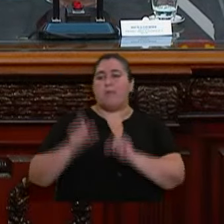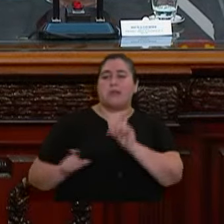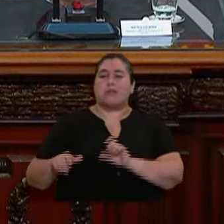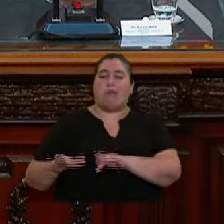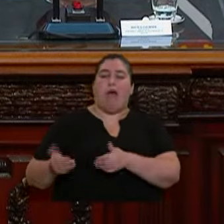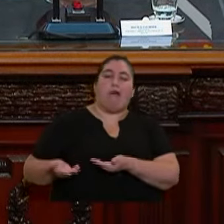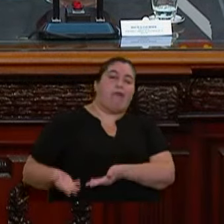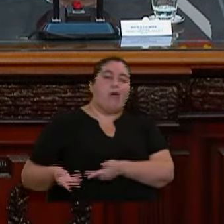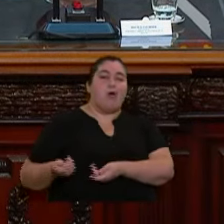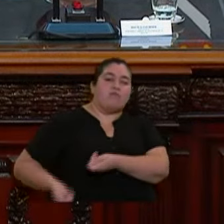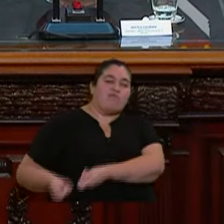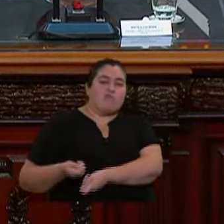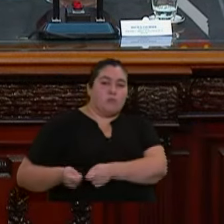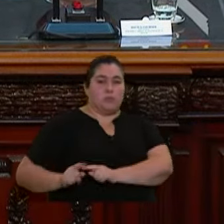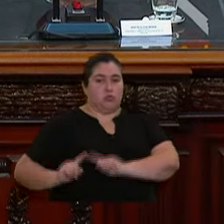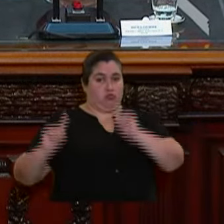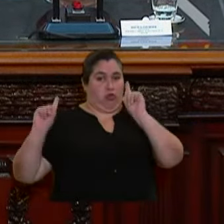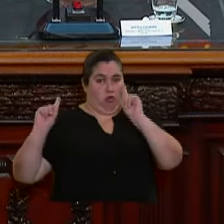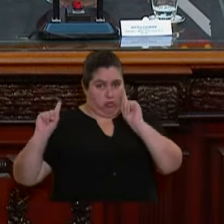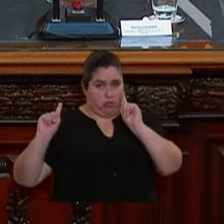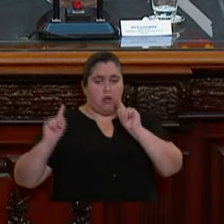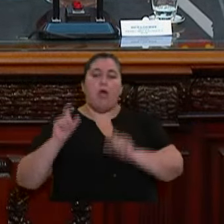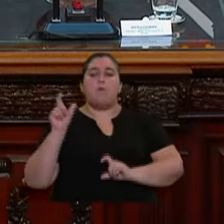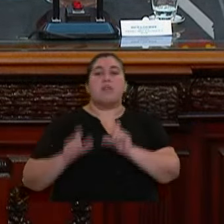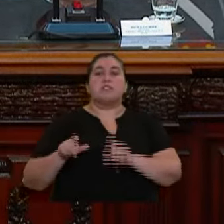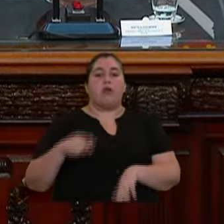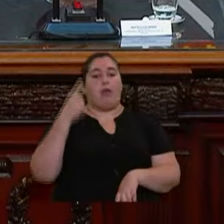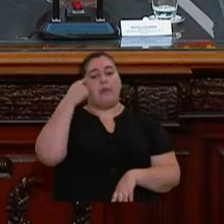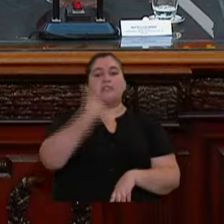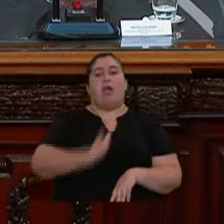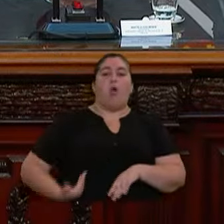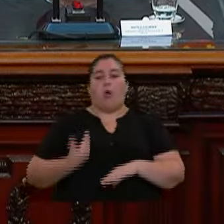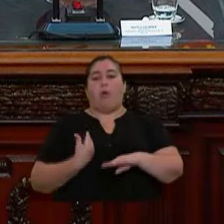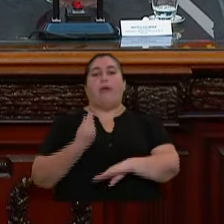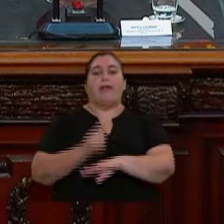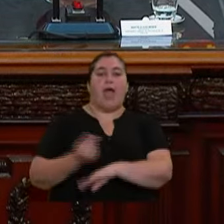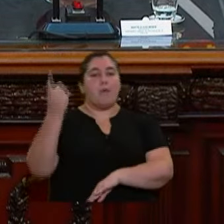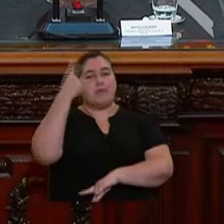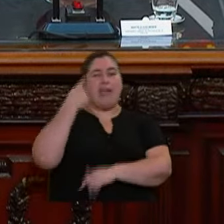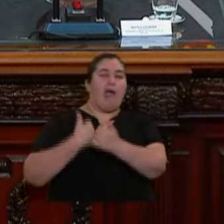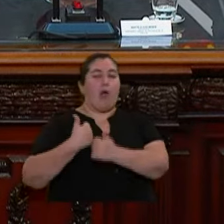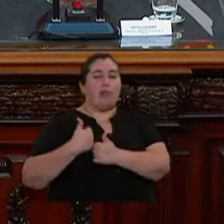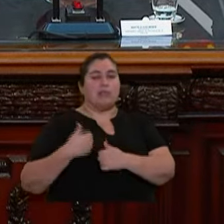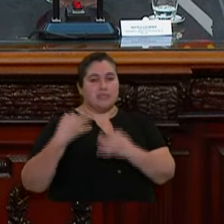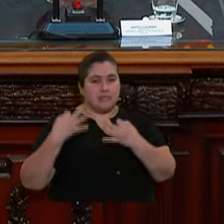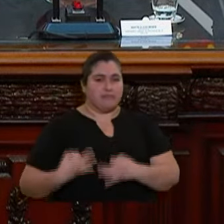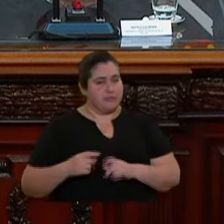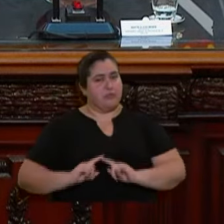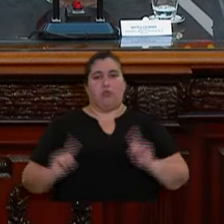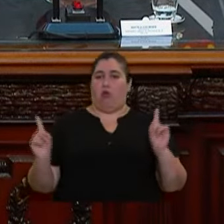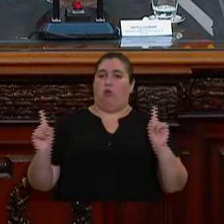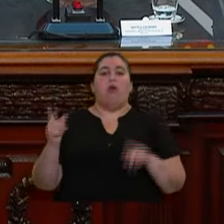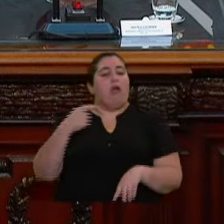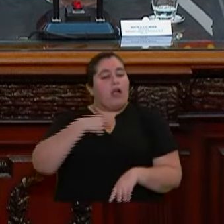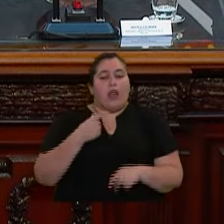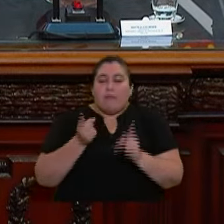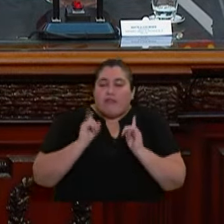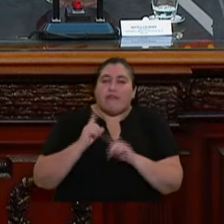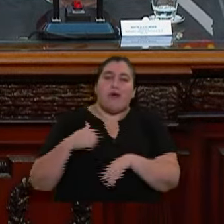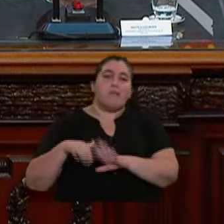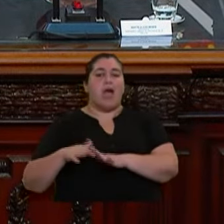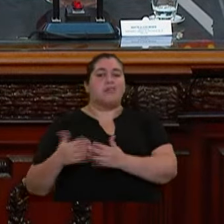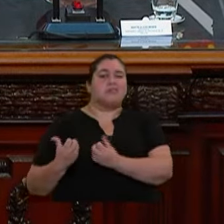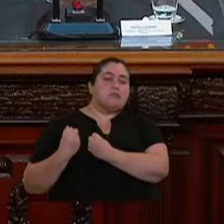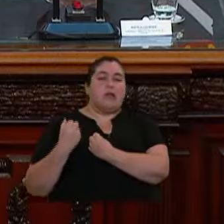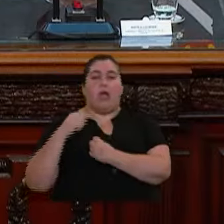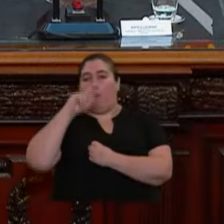especulan políticamente, no es para quienes piensan que gobernar es un concurso de popularidad, no es para los que quieren mantener sus privilegios a